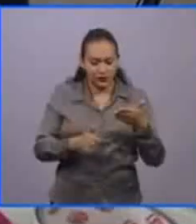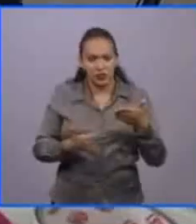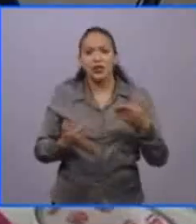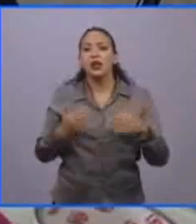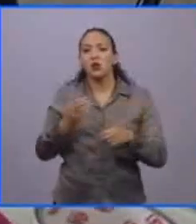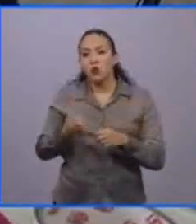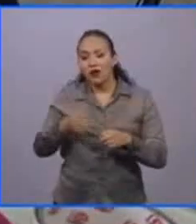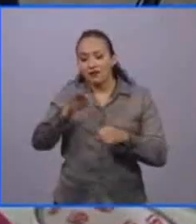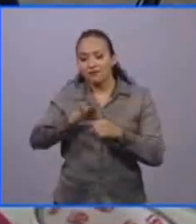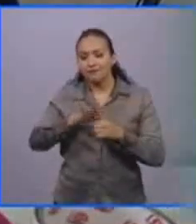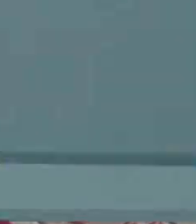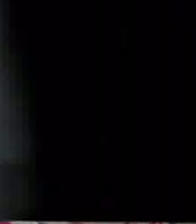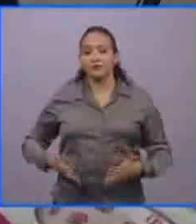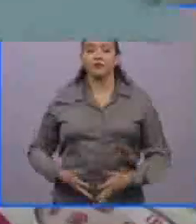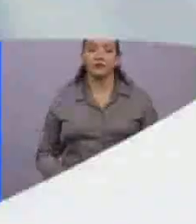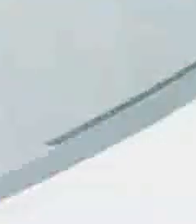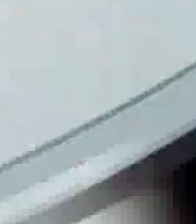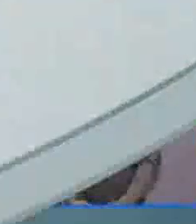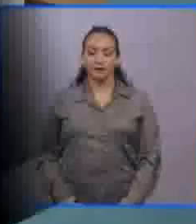de sufragios.